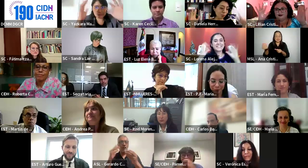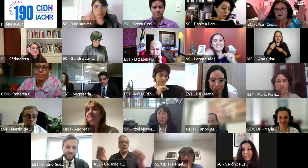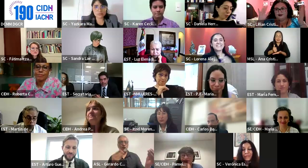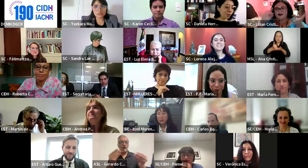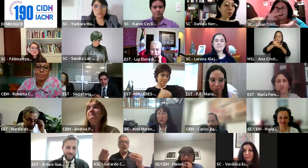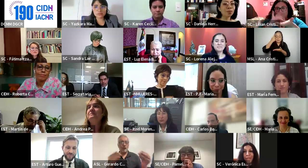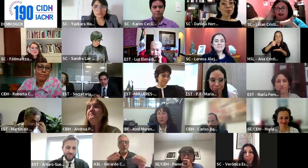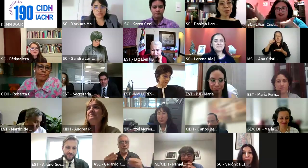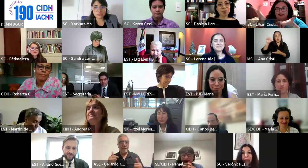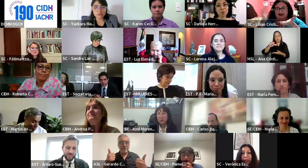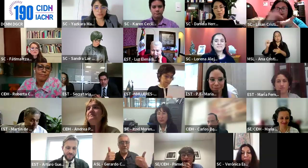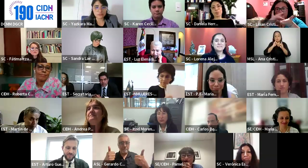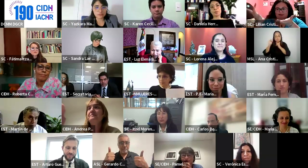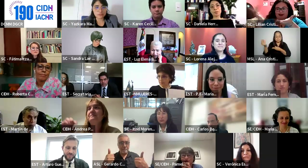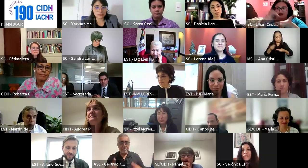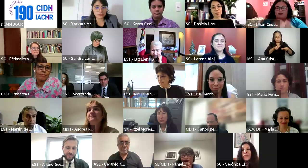audiencia.